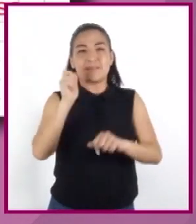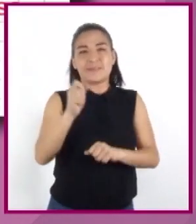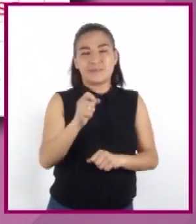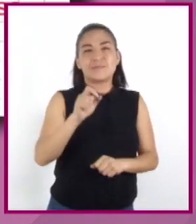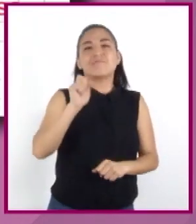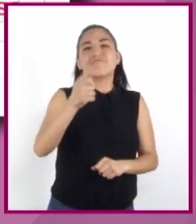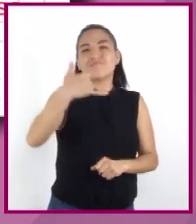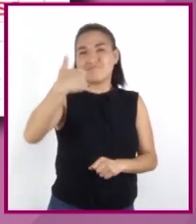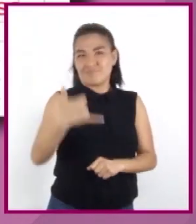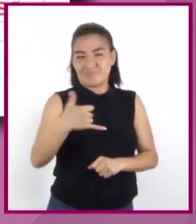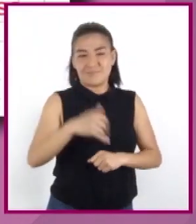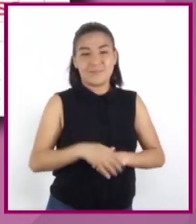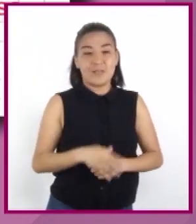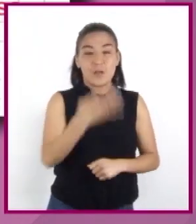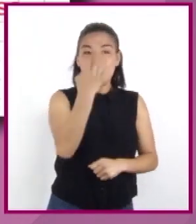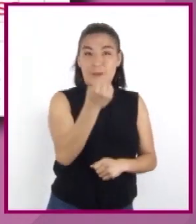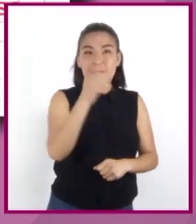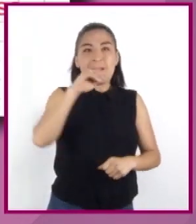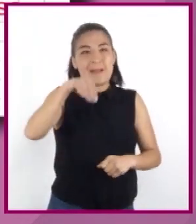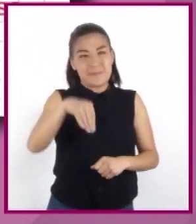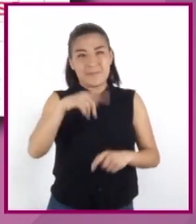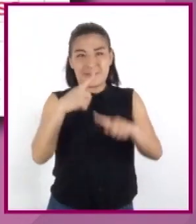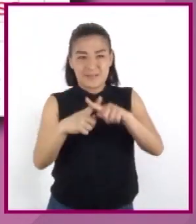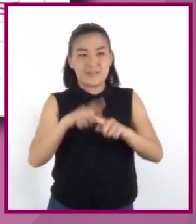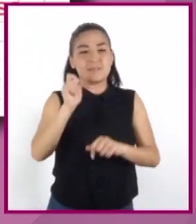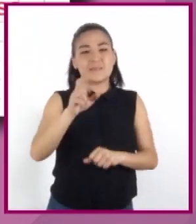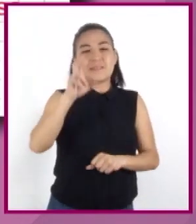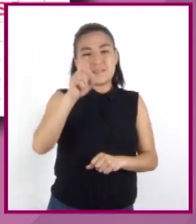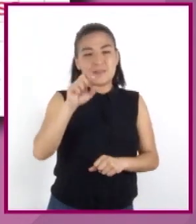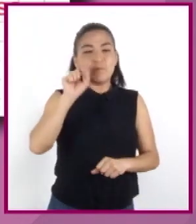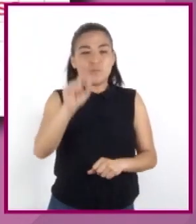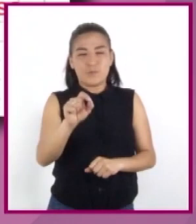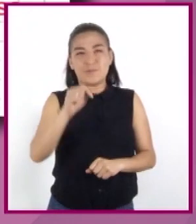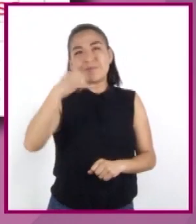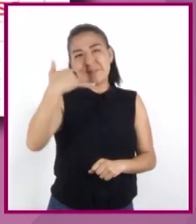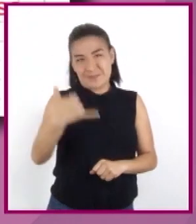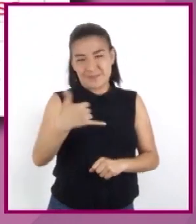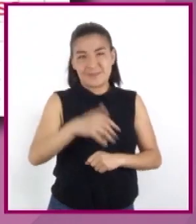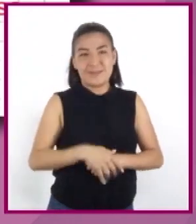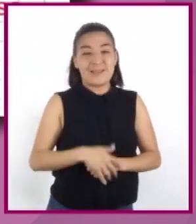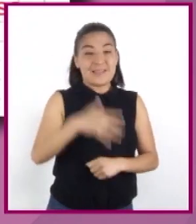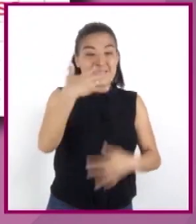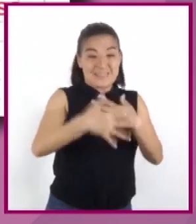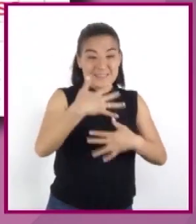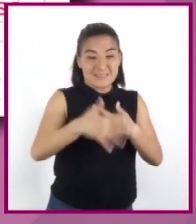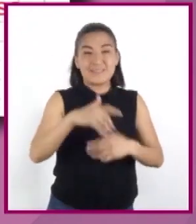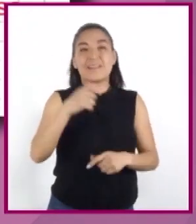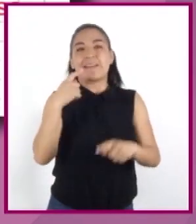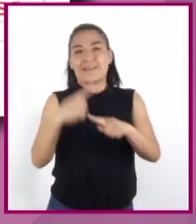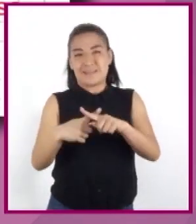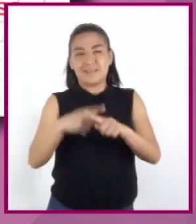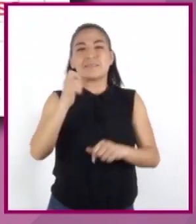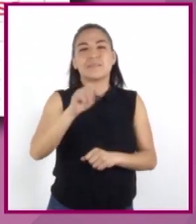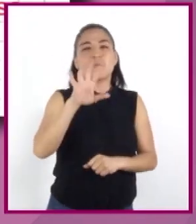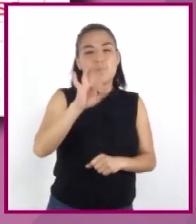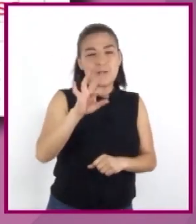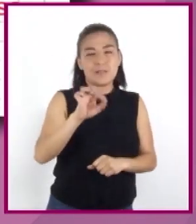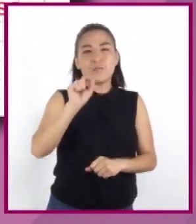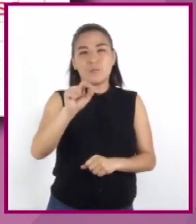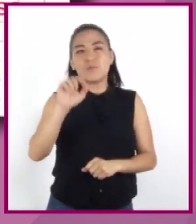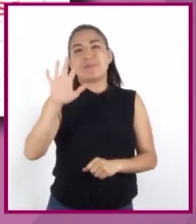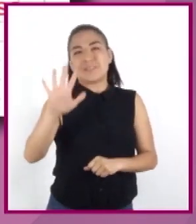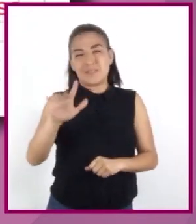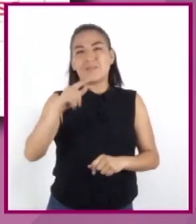Y. 9 en X y 30.3 en Y, 15 en X y 40.5 en